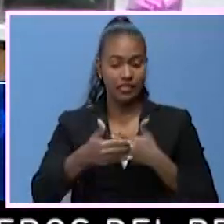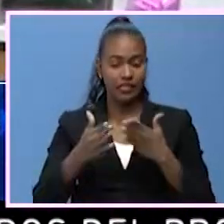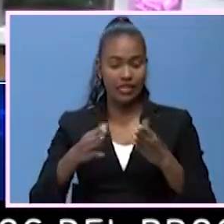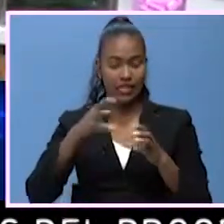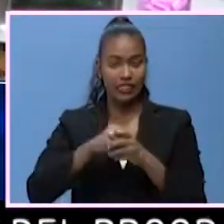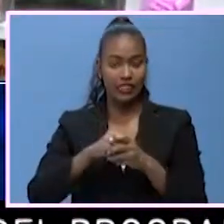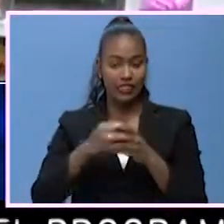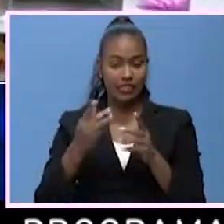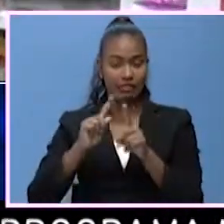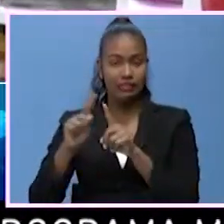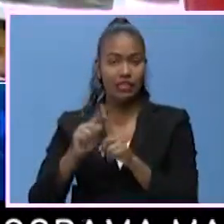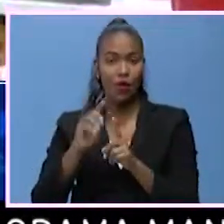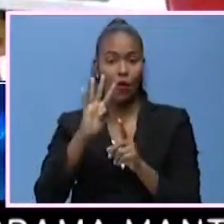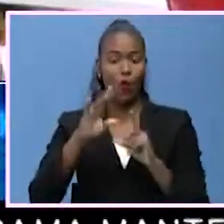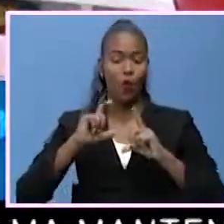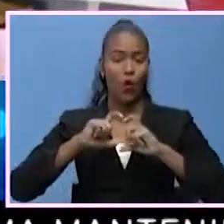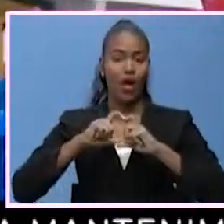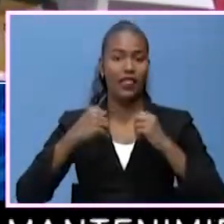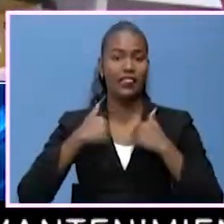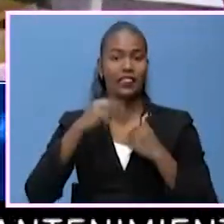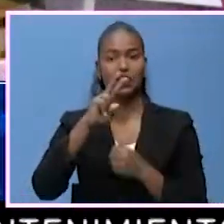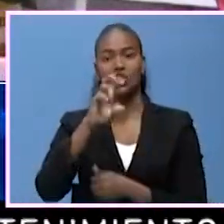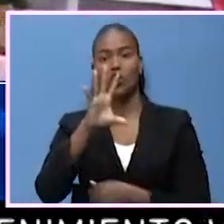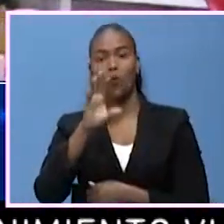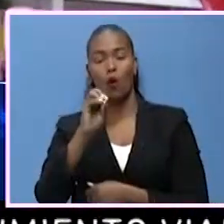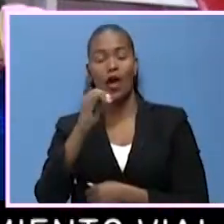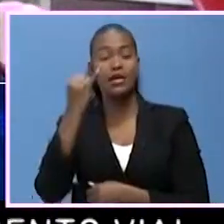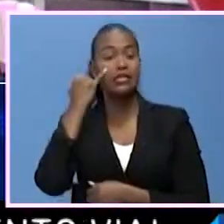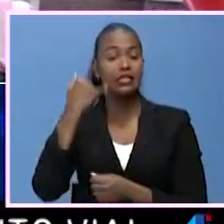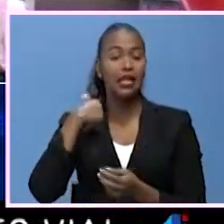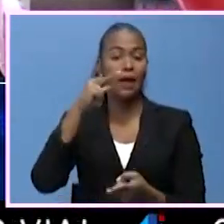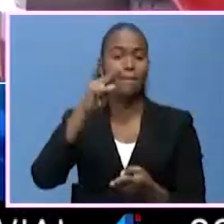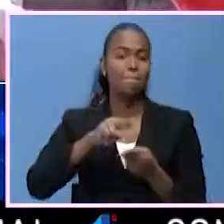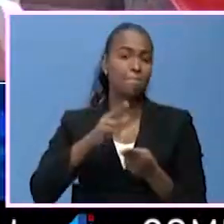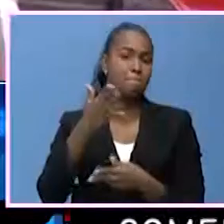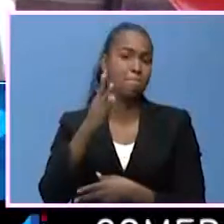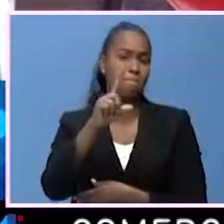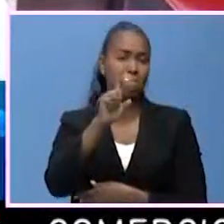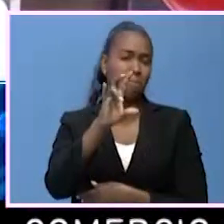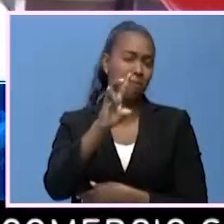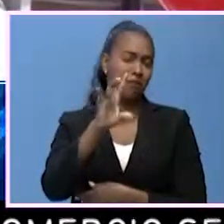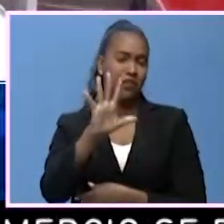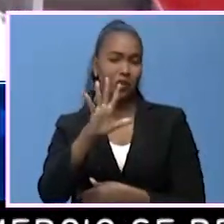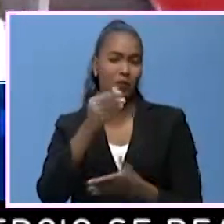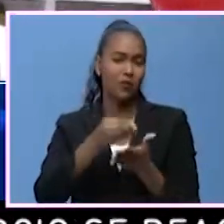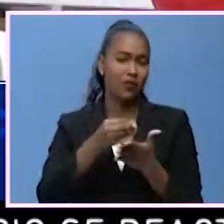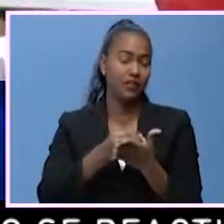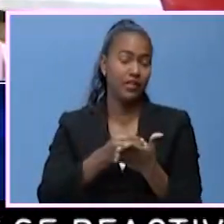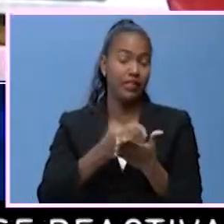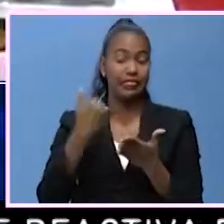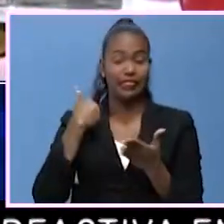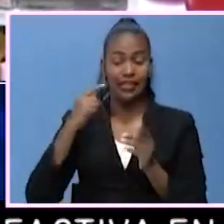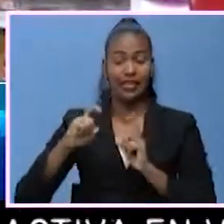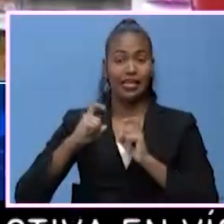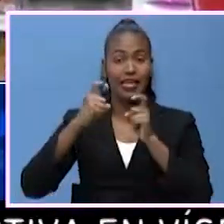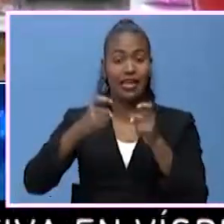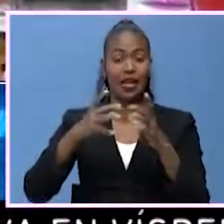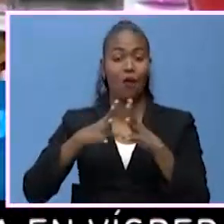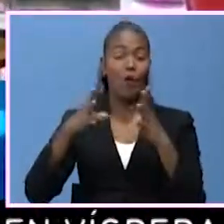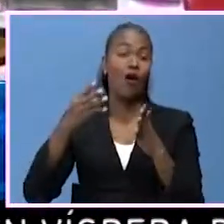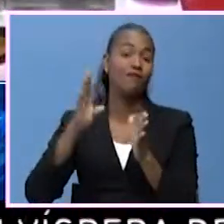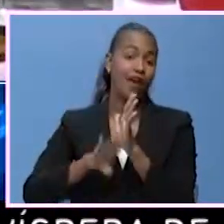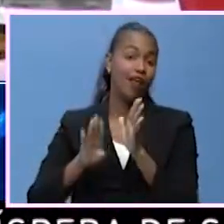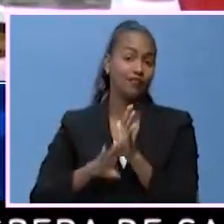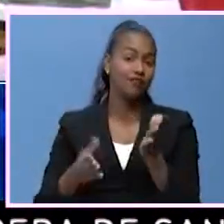cuatro corazones ya te viene saliendo en 250 y si le pones menos te sale como en 175 pesos. Tienes regalos muy